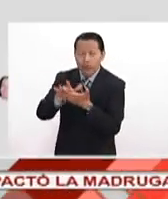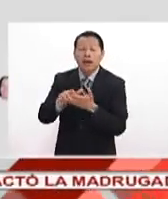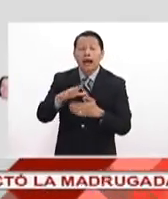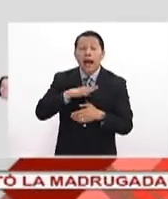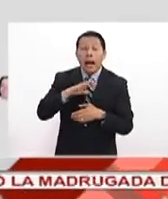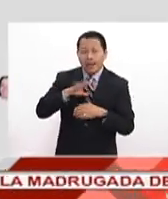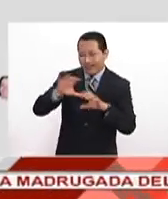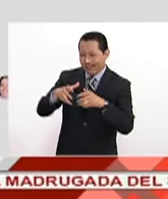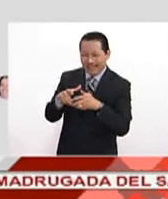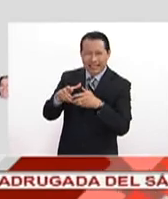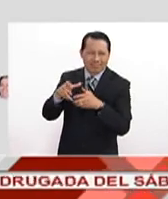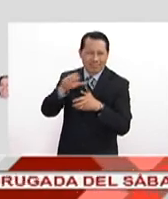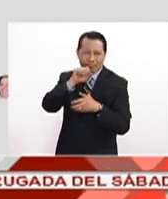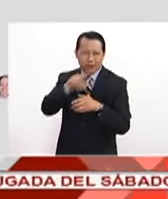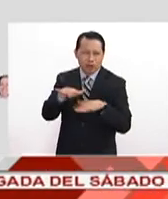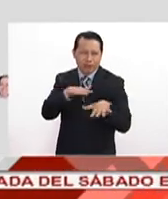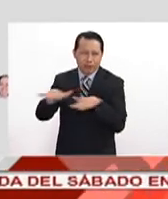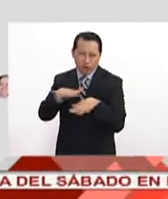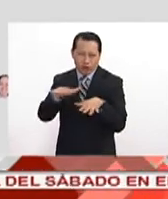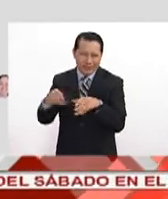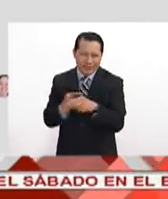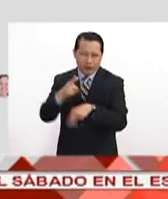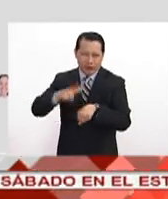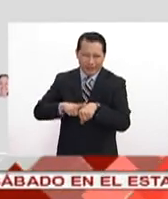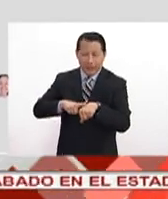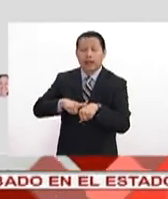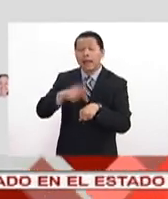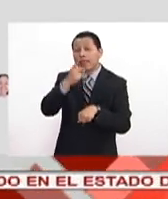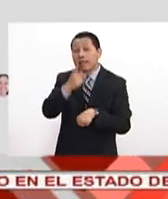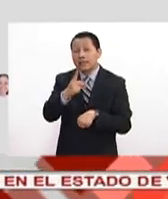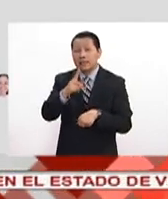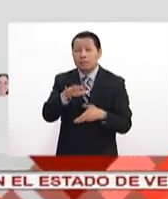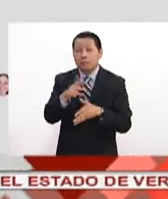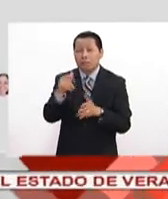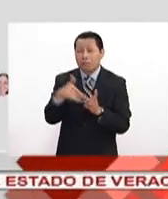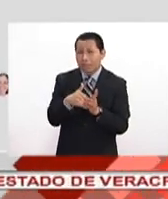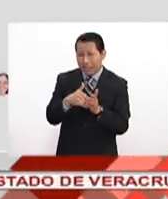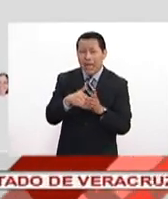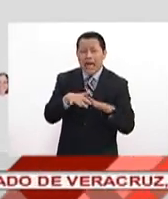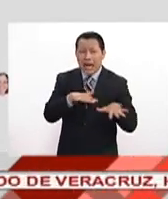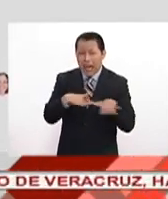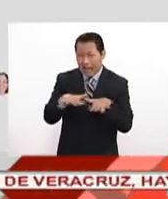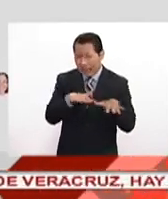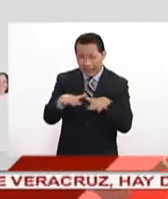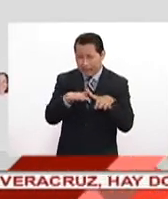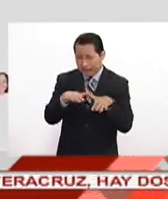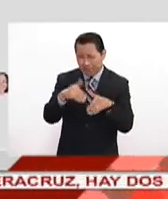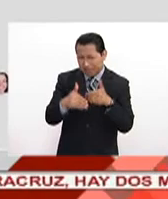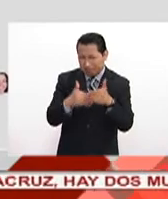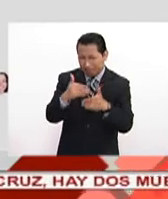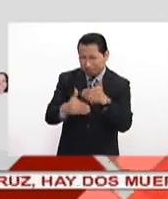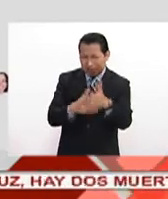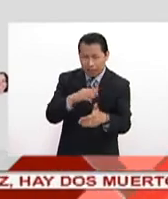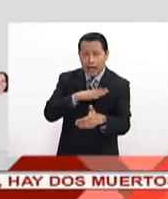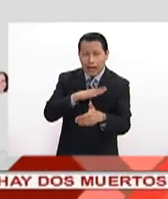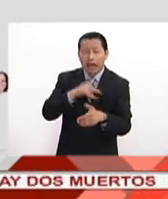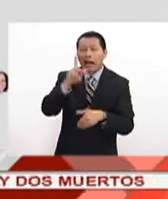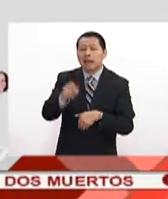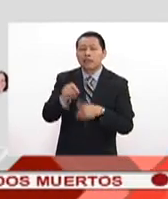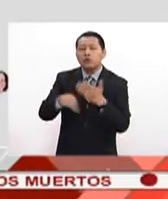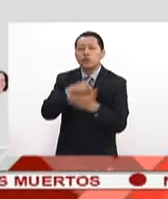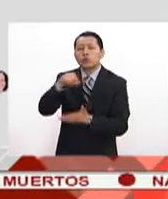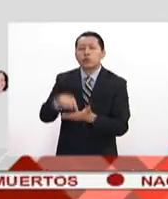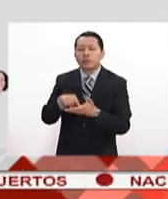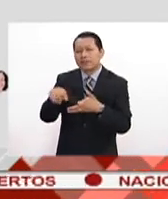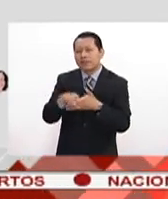informó a través de Twitter que se tienen registradas más de 1,000 réplicas de este terremoto que tuvo como epicentro las